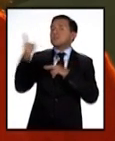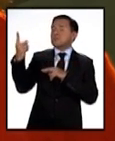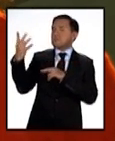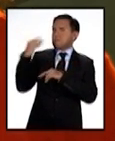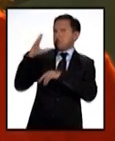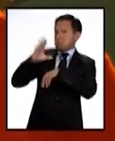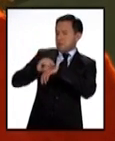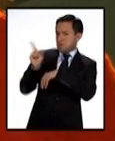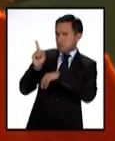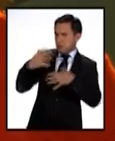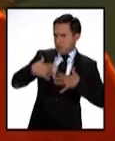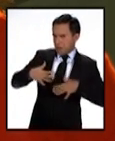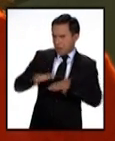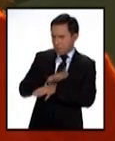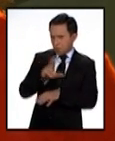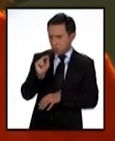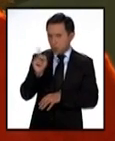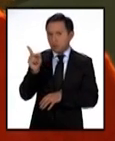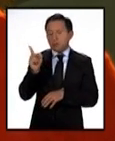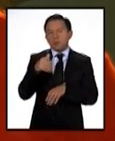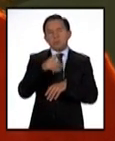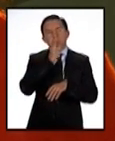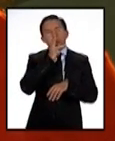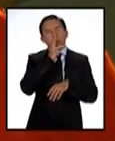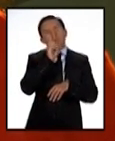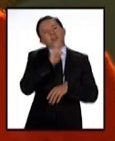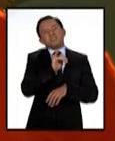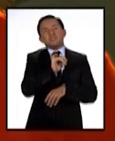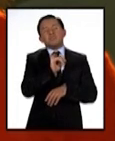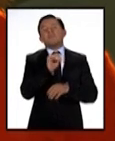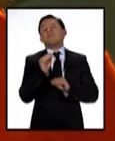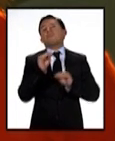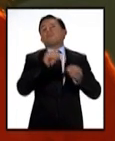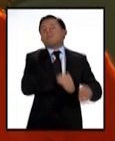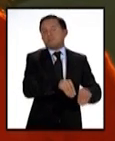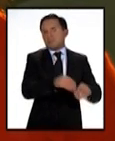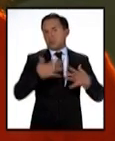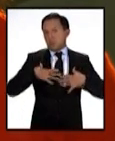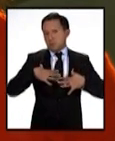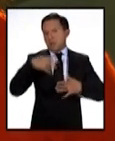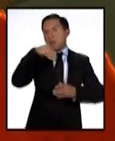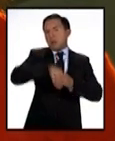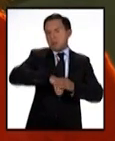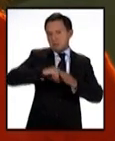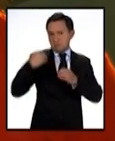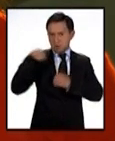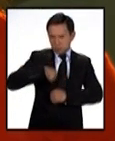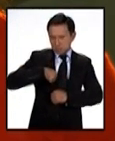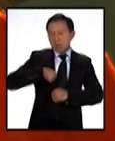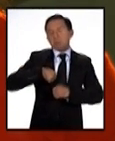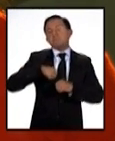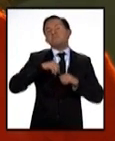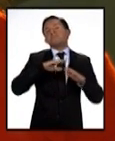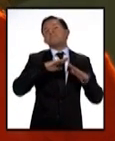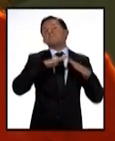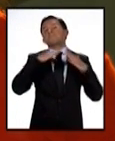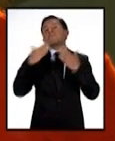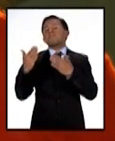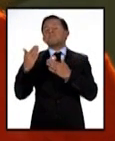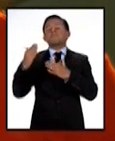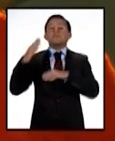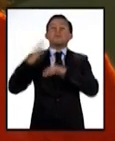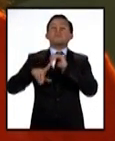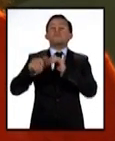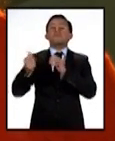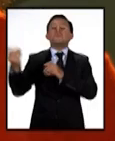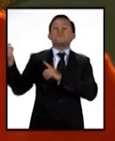vaya con otra muda, que se cambie allá. Y así le di su ropa, sino que me llegó bien sucio ese día, pero bien